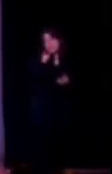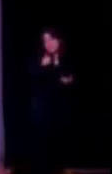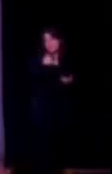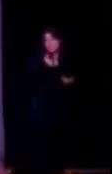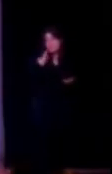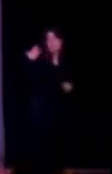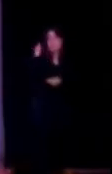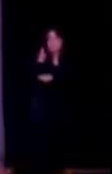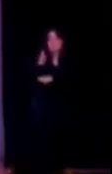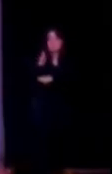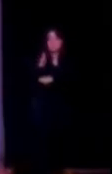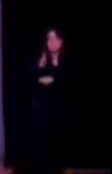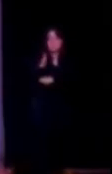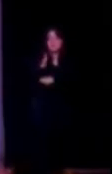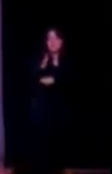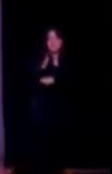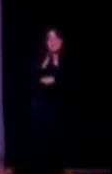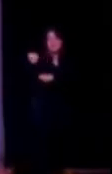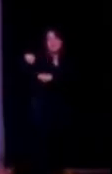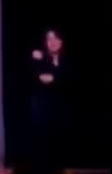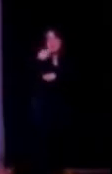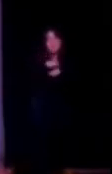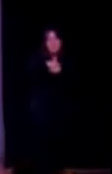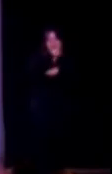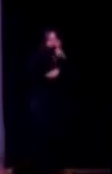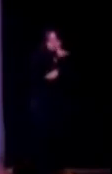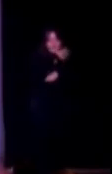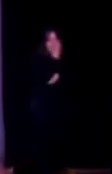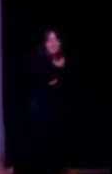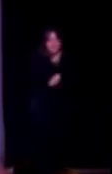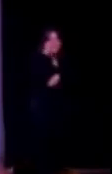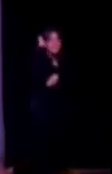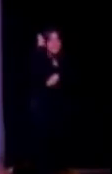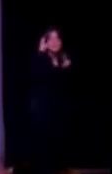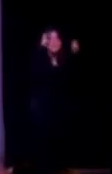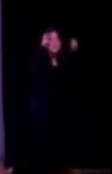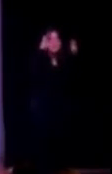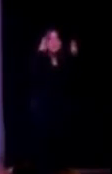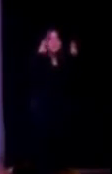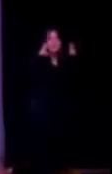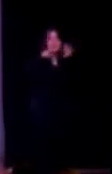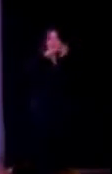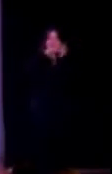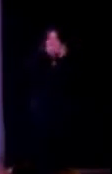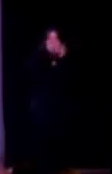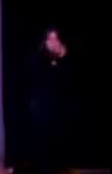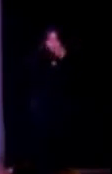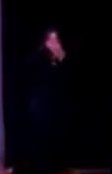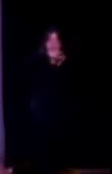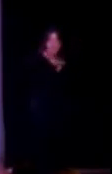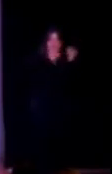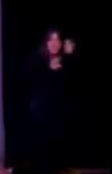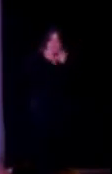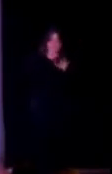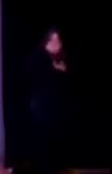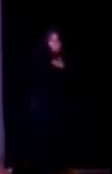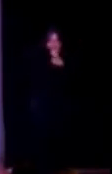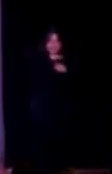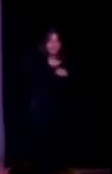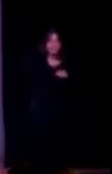plantear esta propuesta de lo que sería la escalera de las decisiones implícitas que tenemos, se tienen las